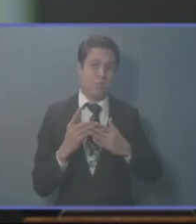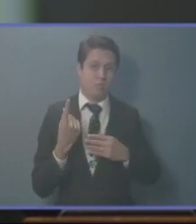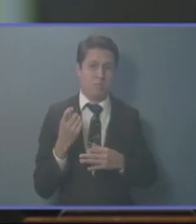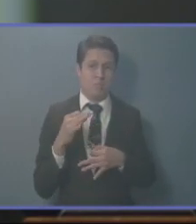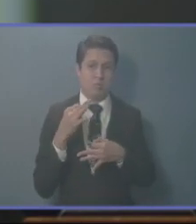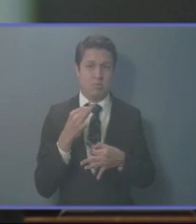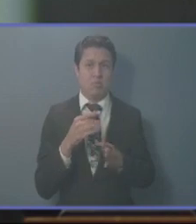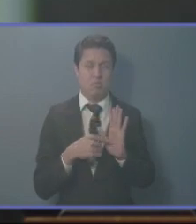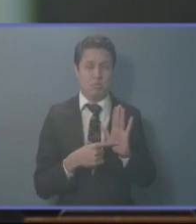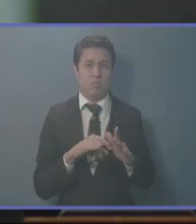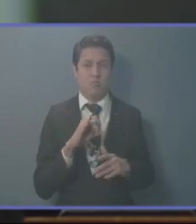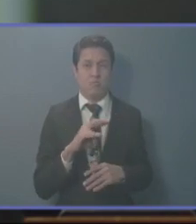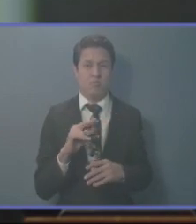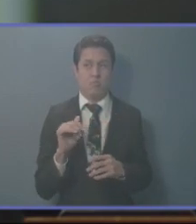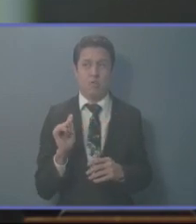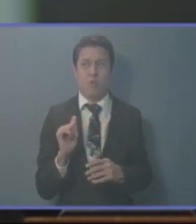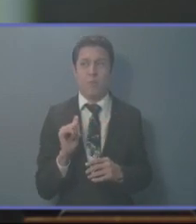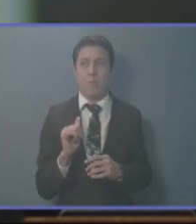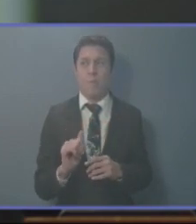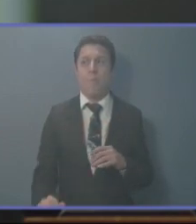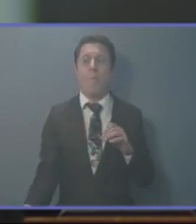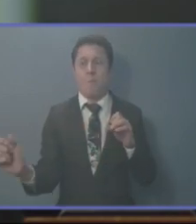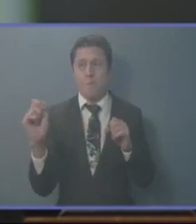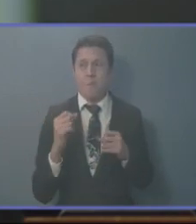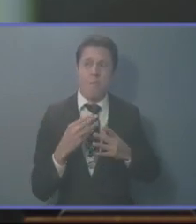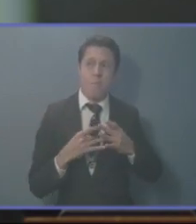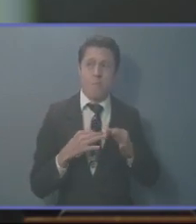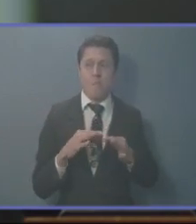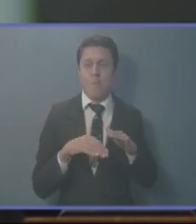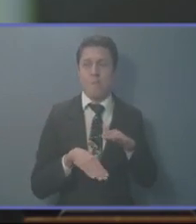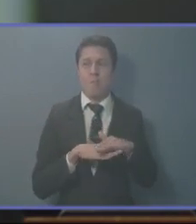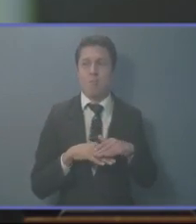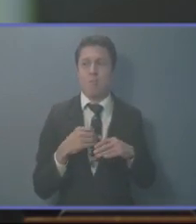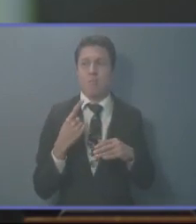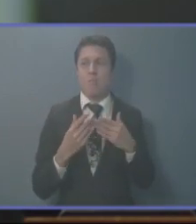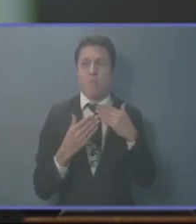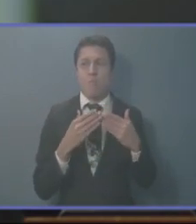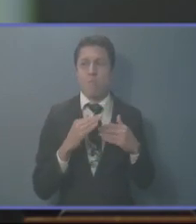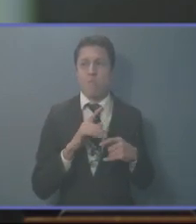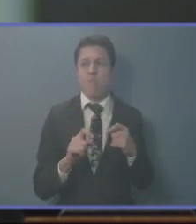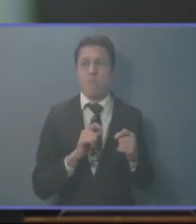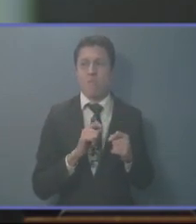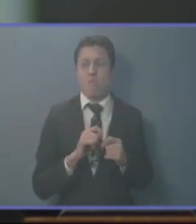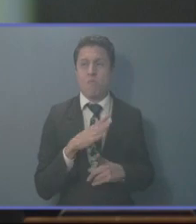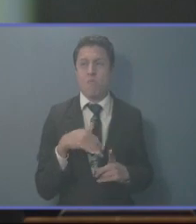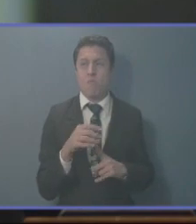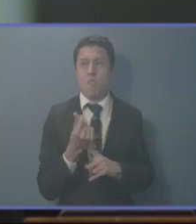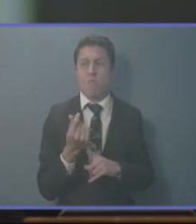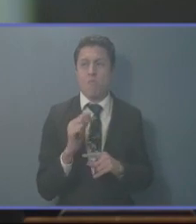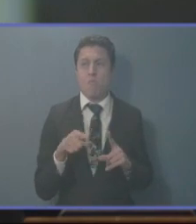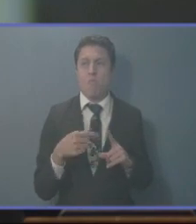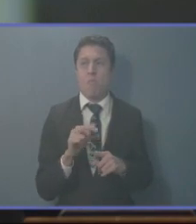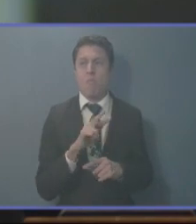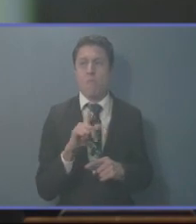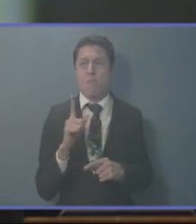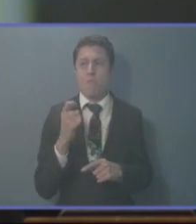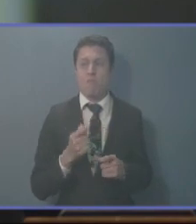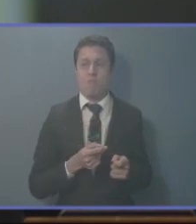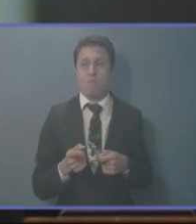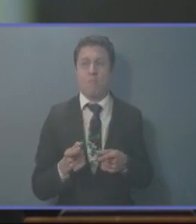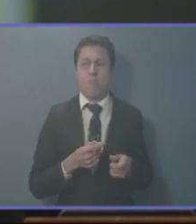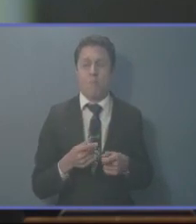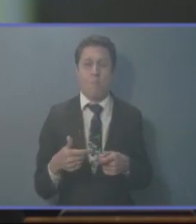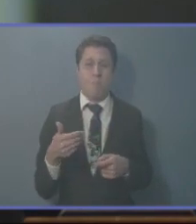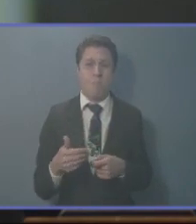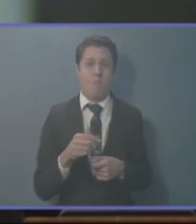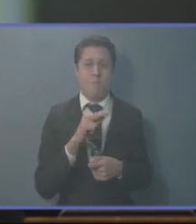la declaración de renta correspondiente, se tomará como base los ingresos reflejados en sus estados financieros auditados al 31 de diciembre del